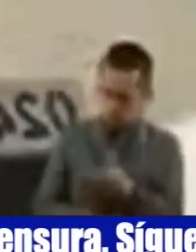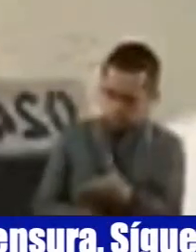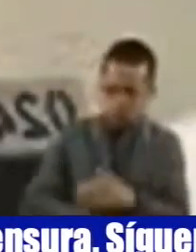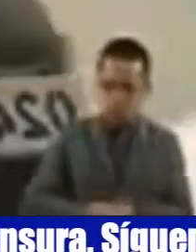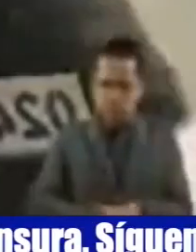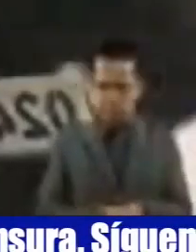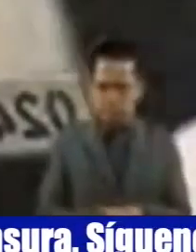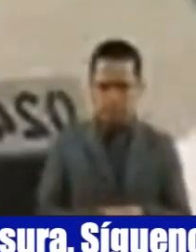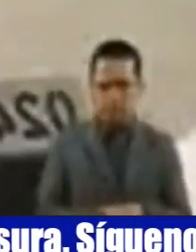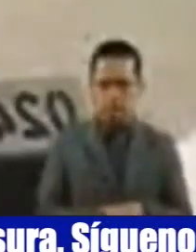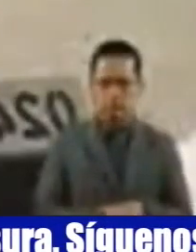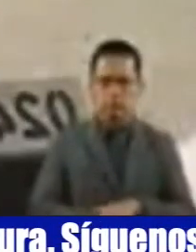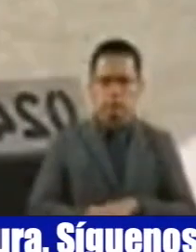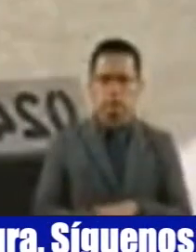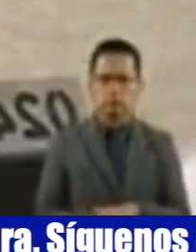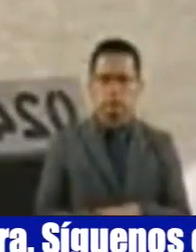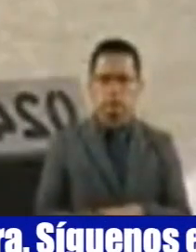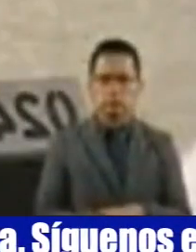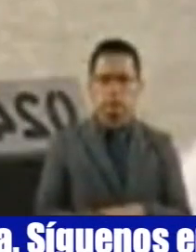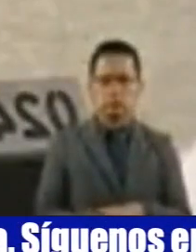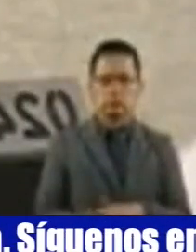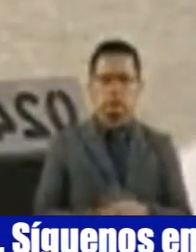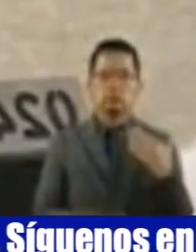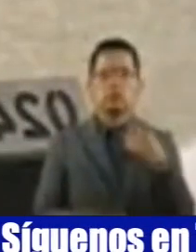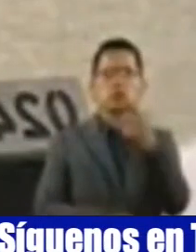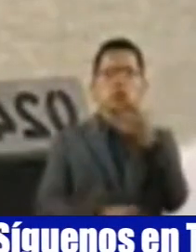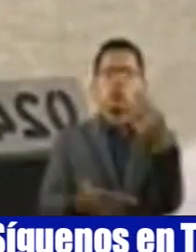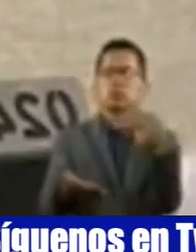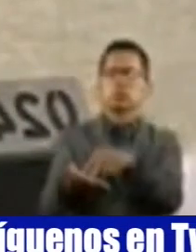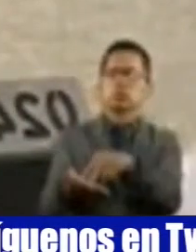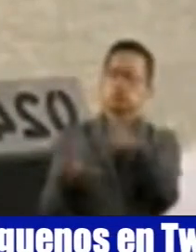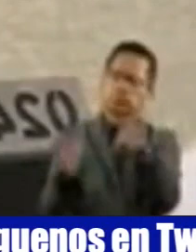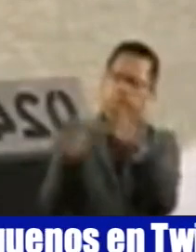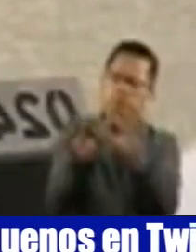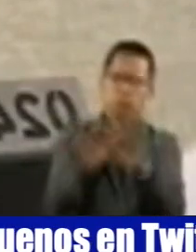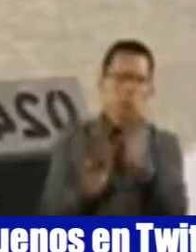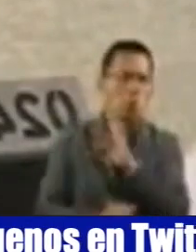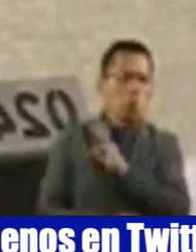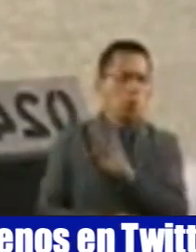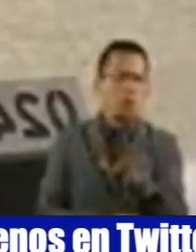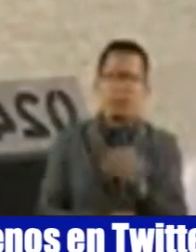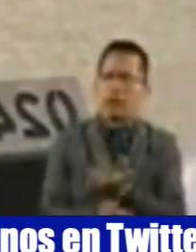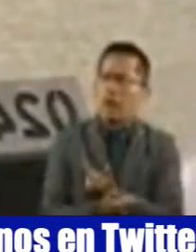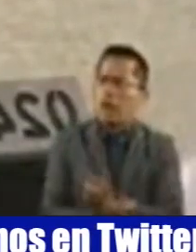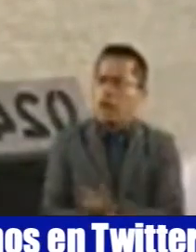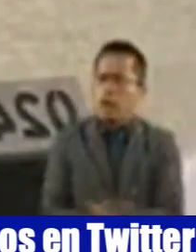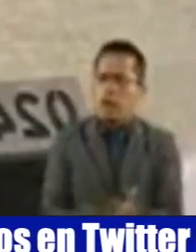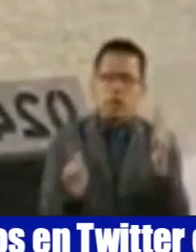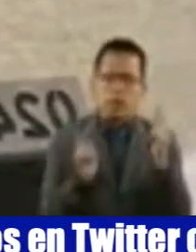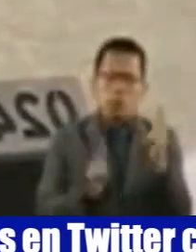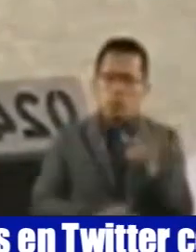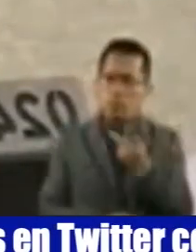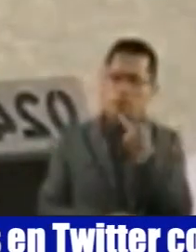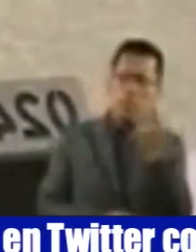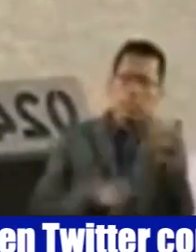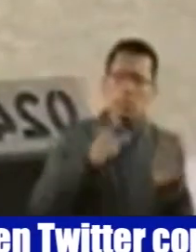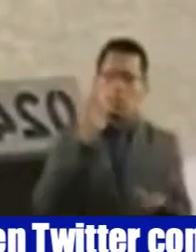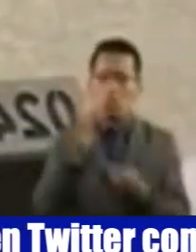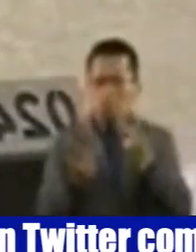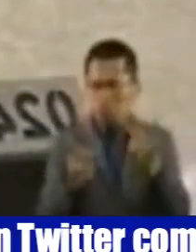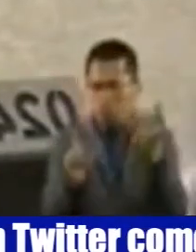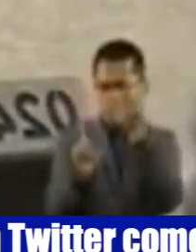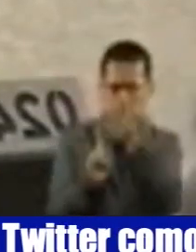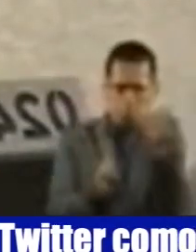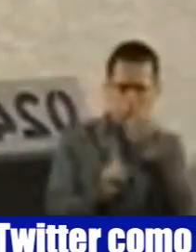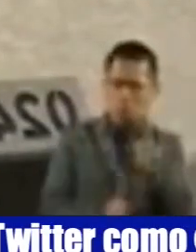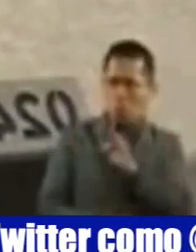No. El orador tiene absoluta libertad para presentar su